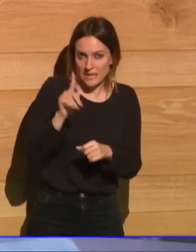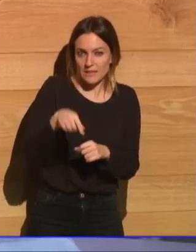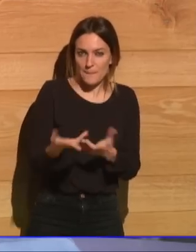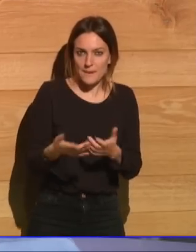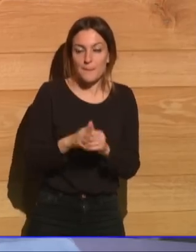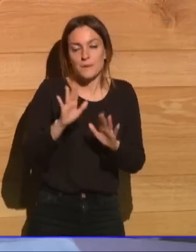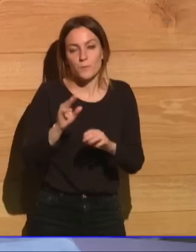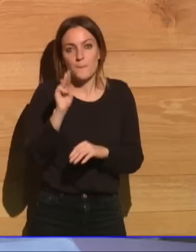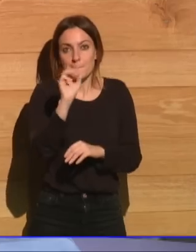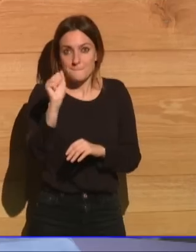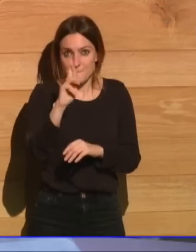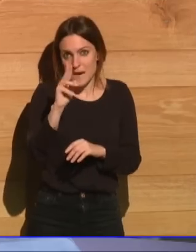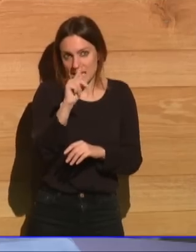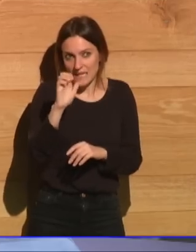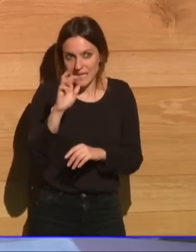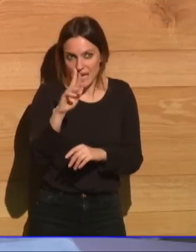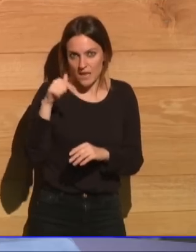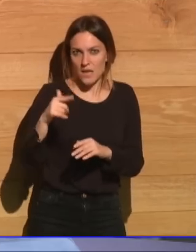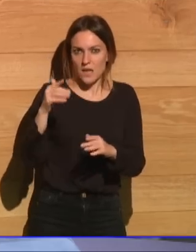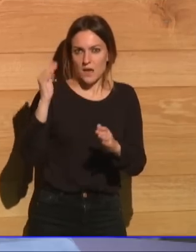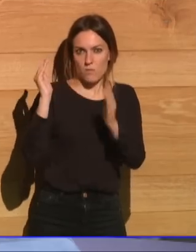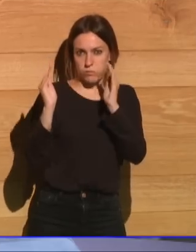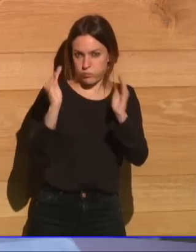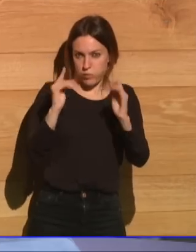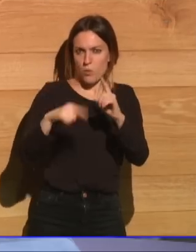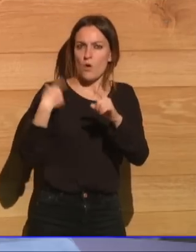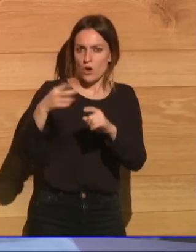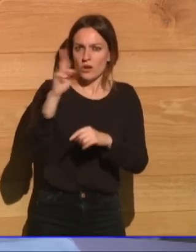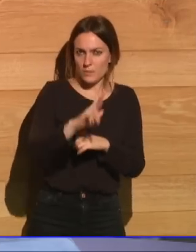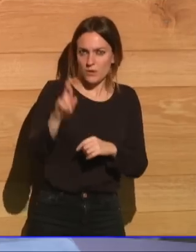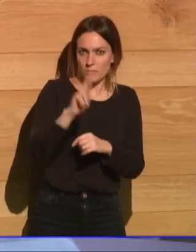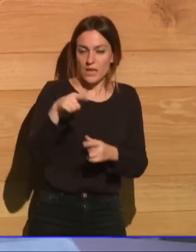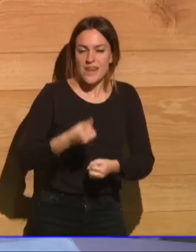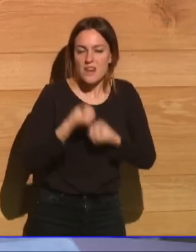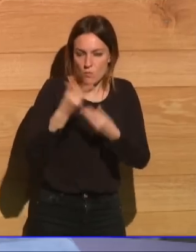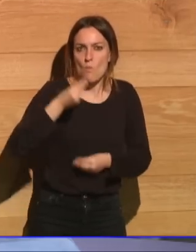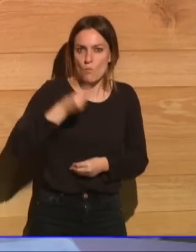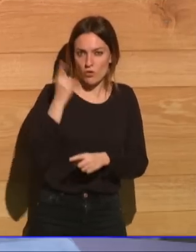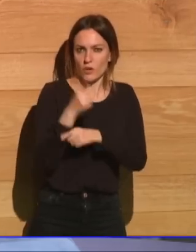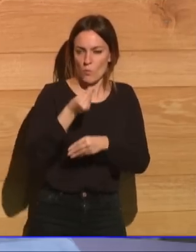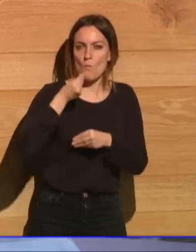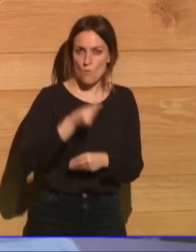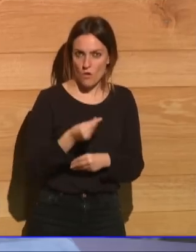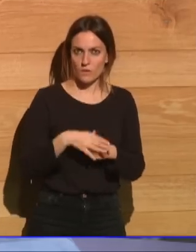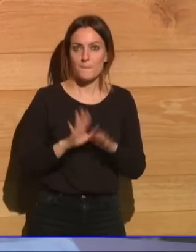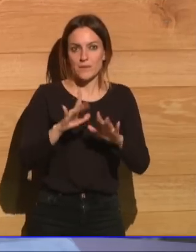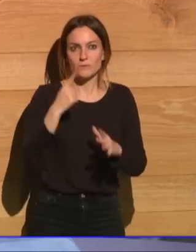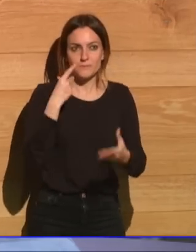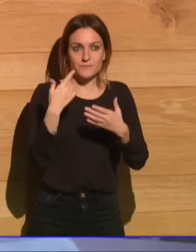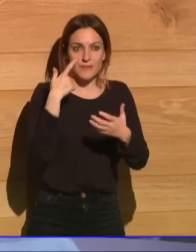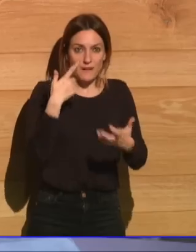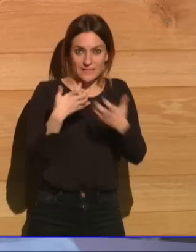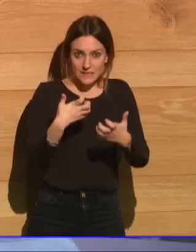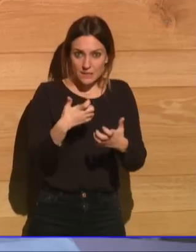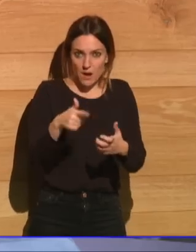ido repitiendo durante décadas. Es diferente, o sea, es un verdadero narrador, es un verdadero director. Lo que pasa es que estéticamente